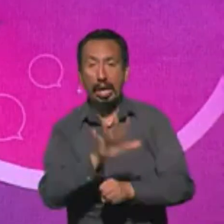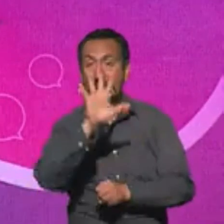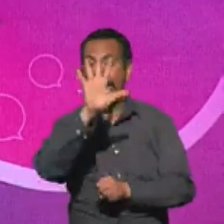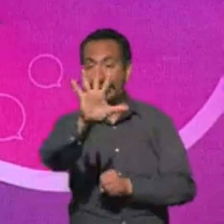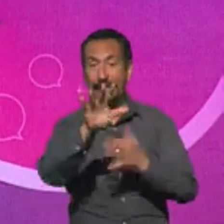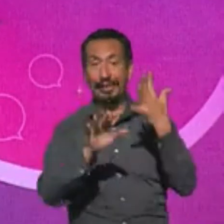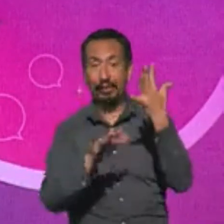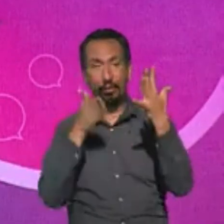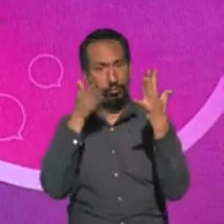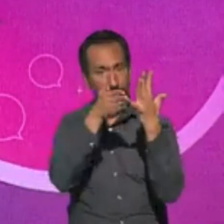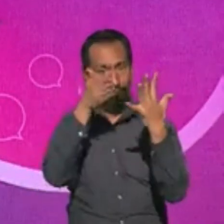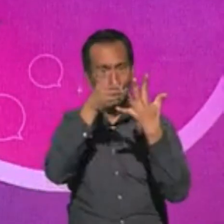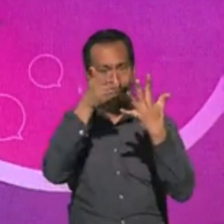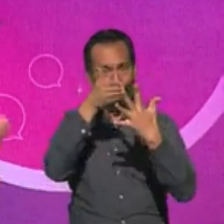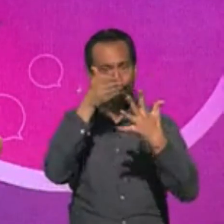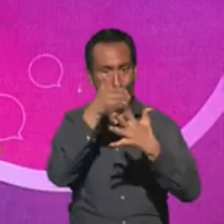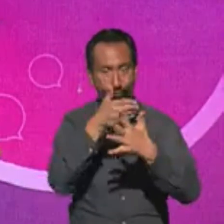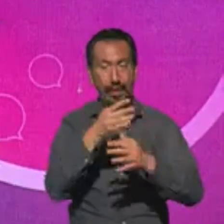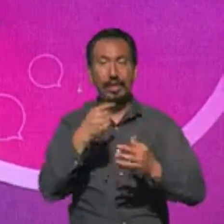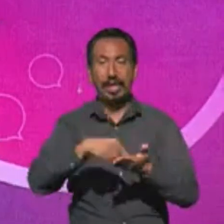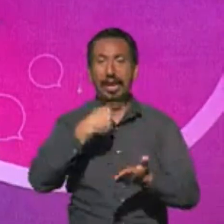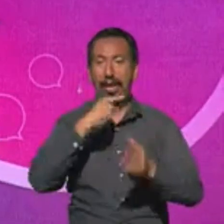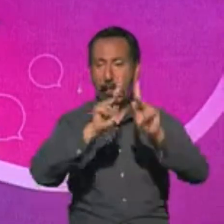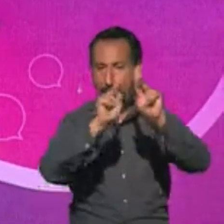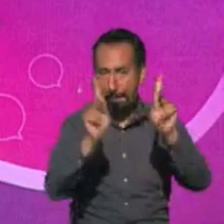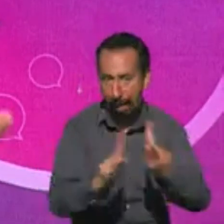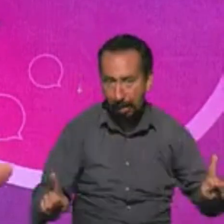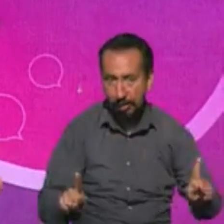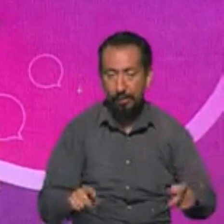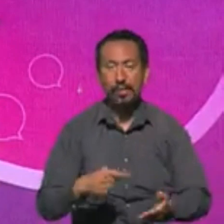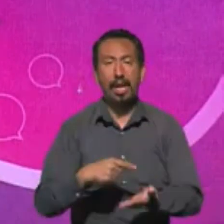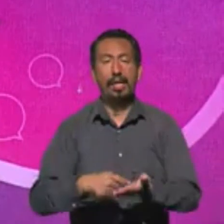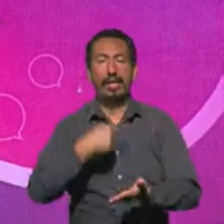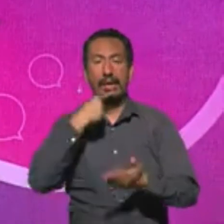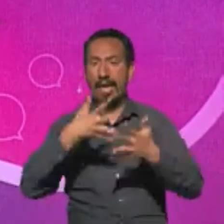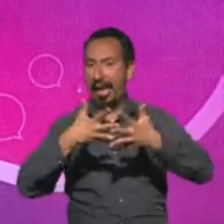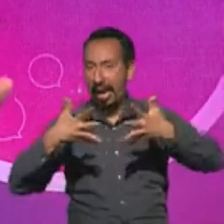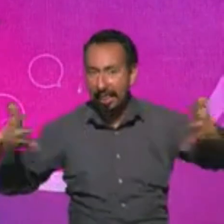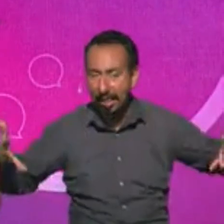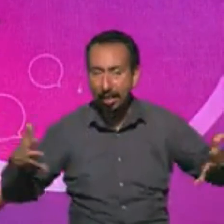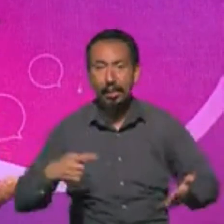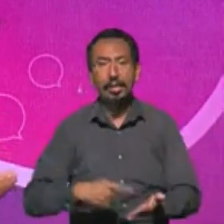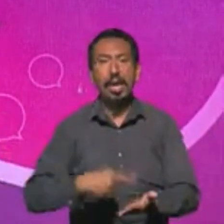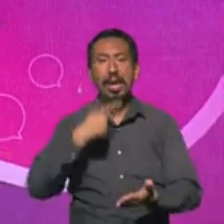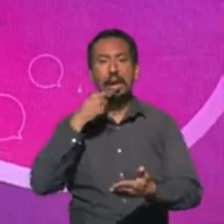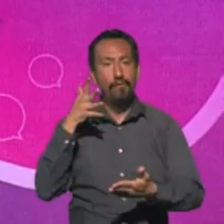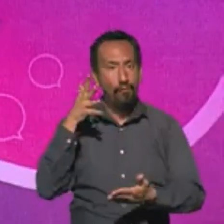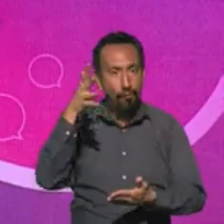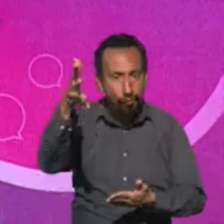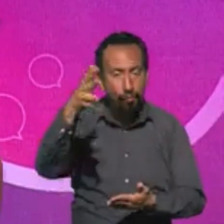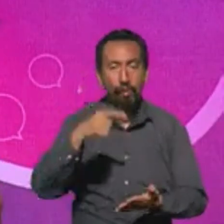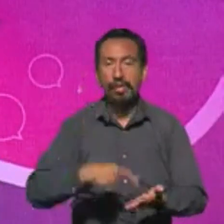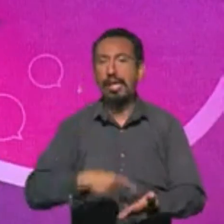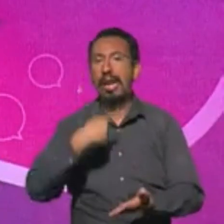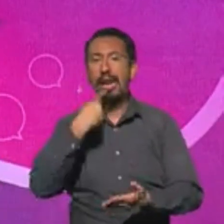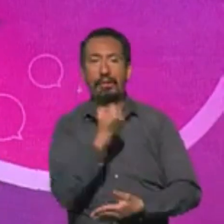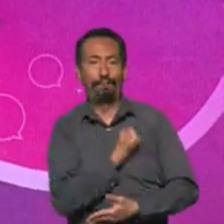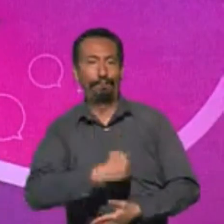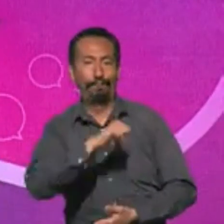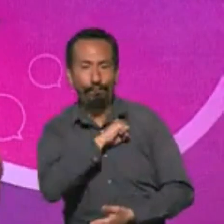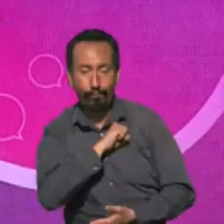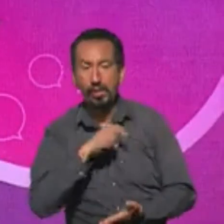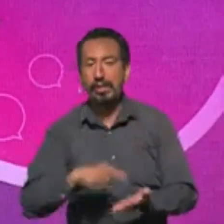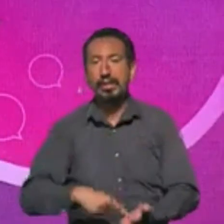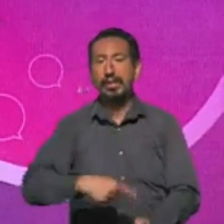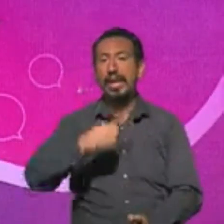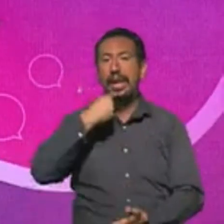fundamentales un Celaya en paz un Celaya en grande un Celaya con futuro un Celaya saludable y